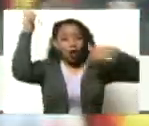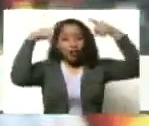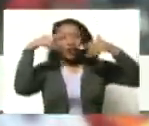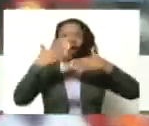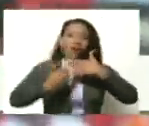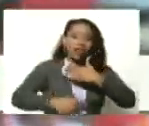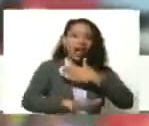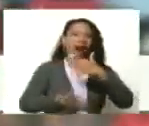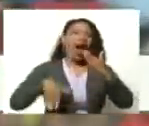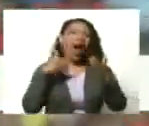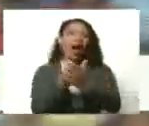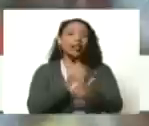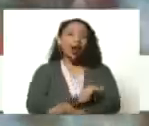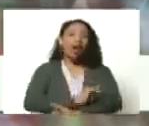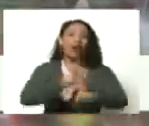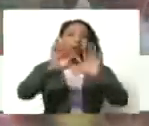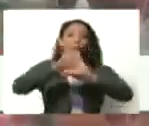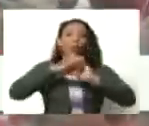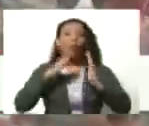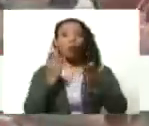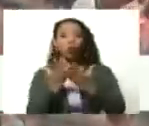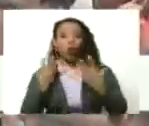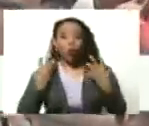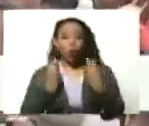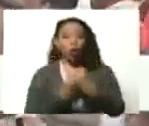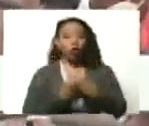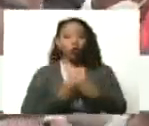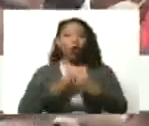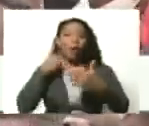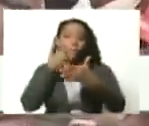avanzamos hasta el fin del mundo, juntos, en batalla.